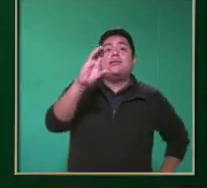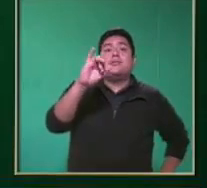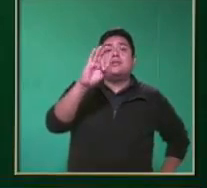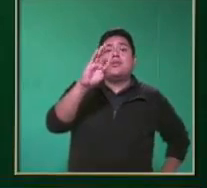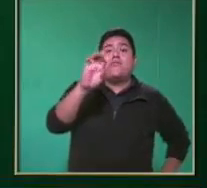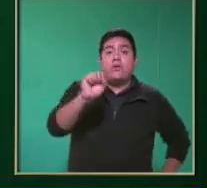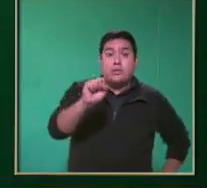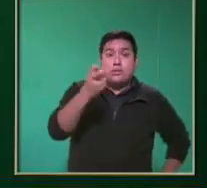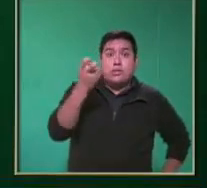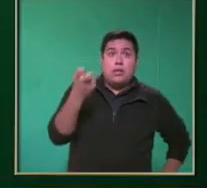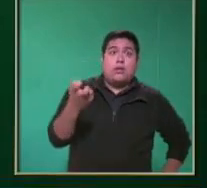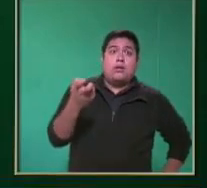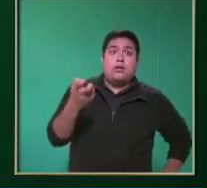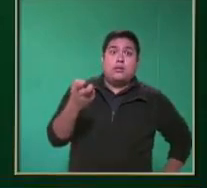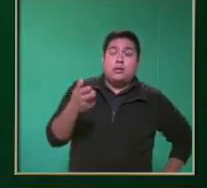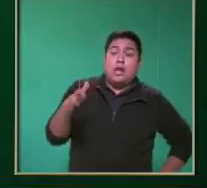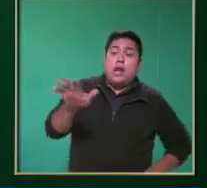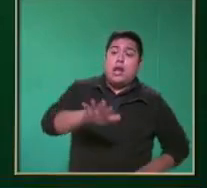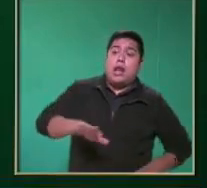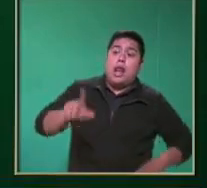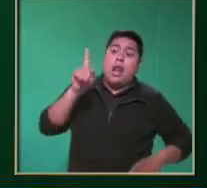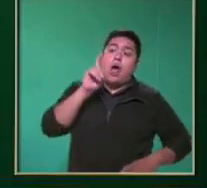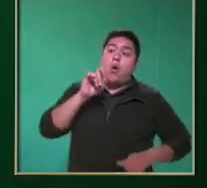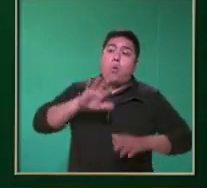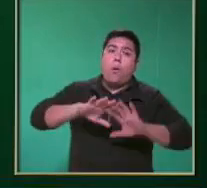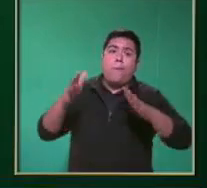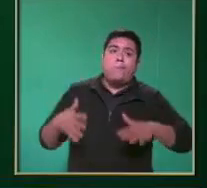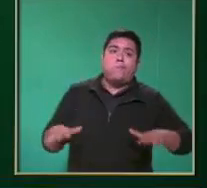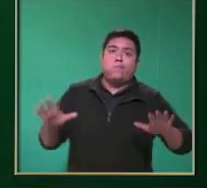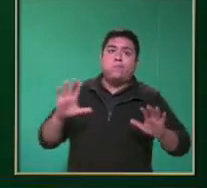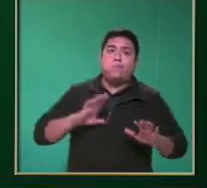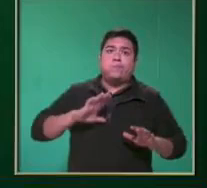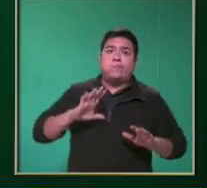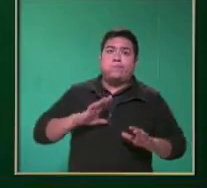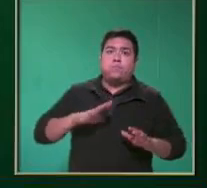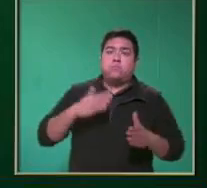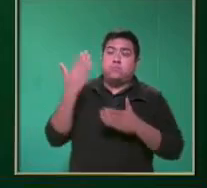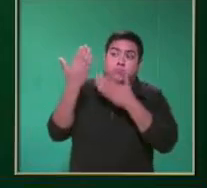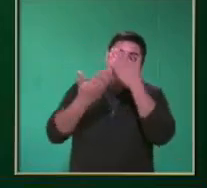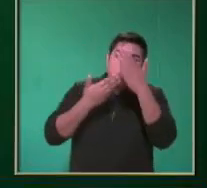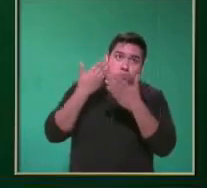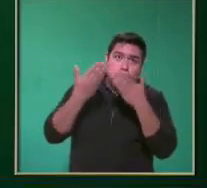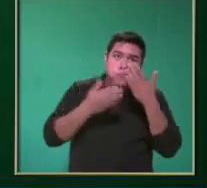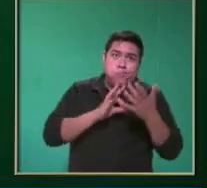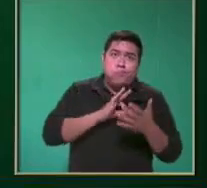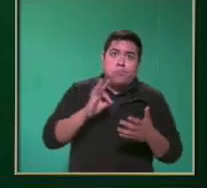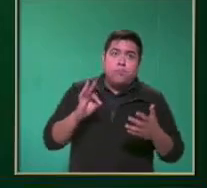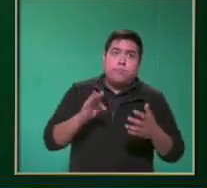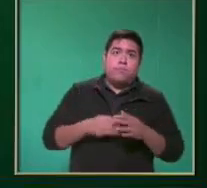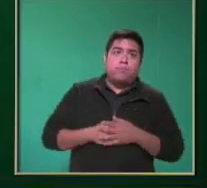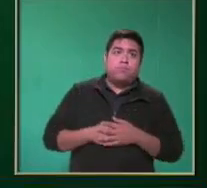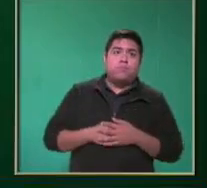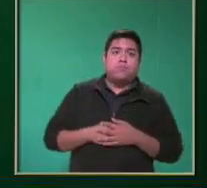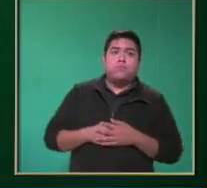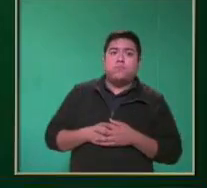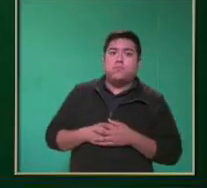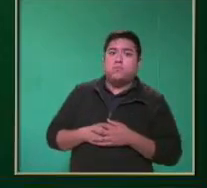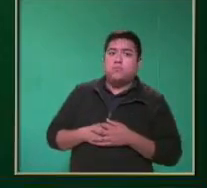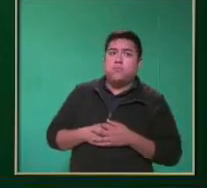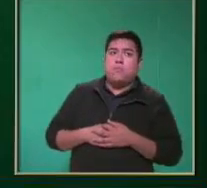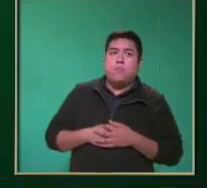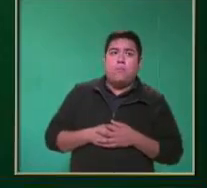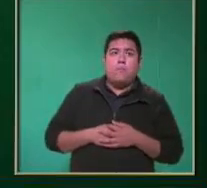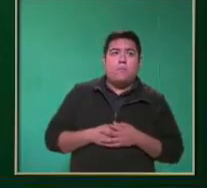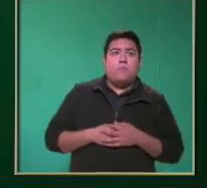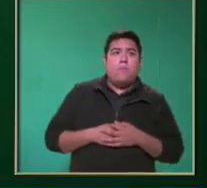zona acuática, otra región acuática que podemos estudiar y hacer la parte de este estudio